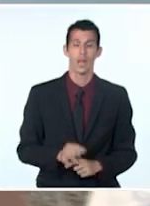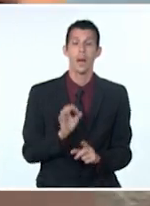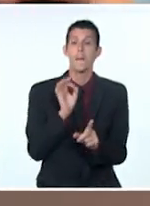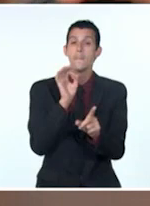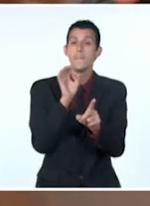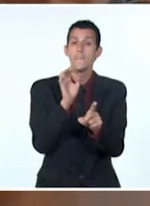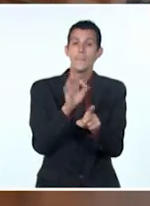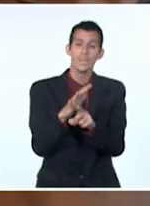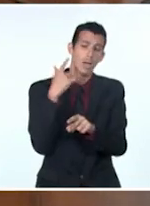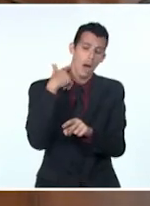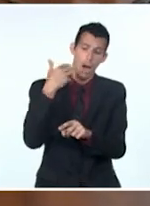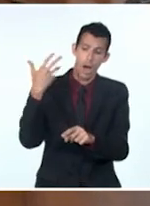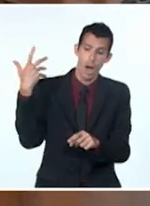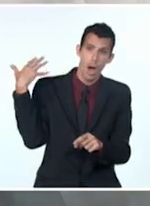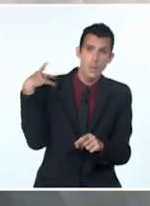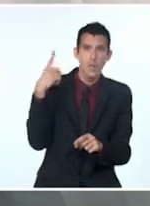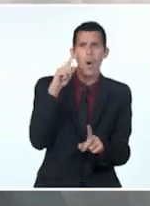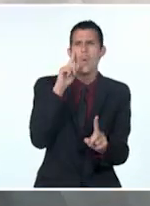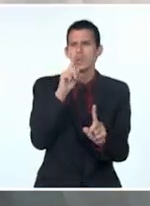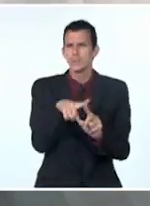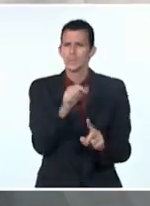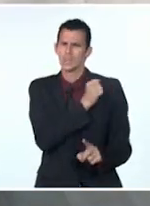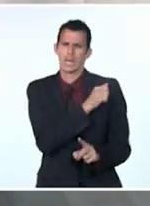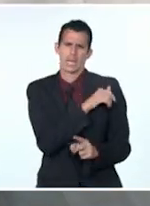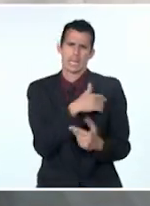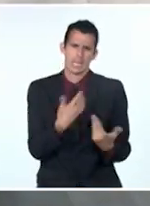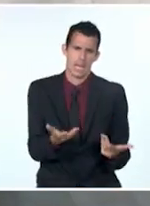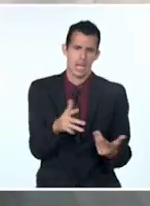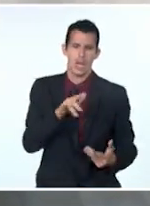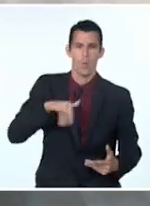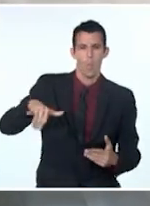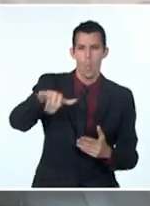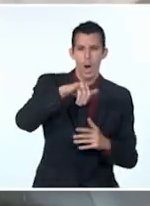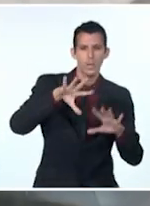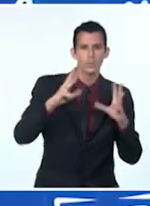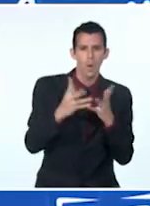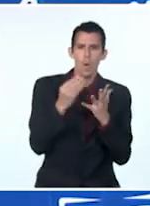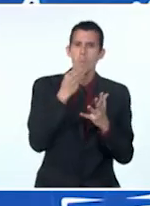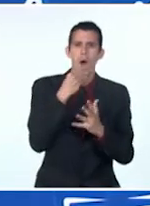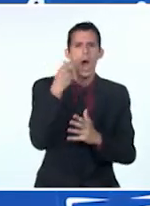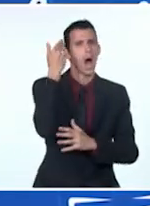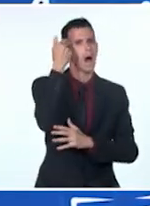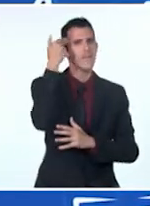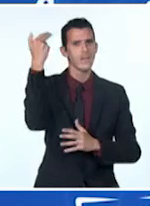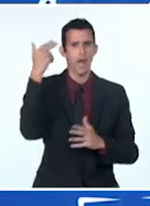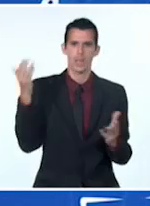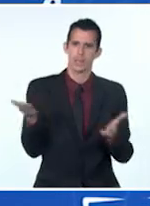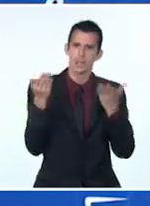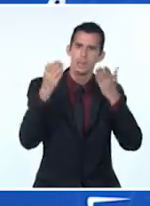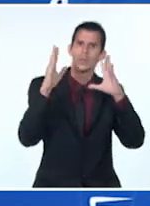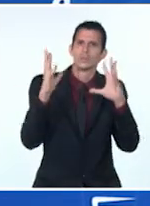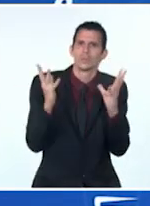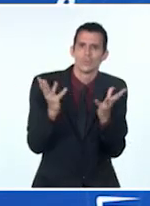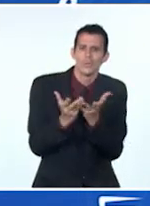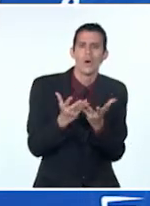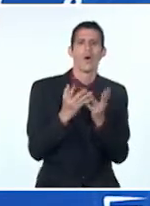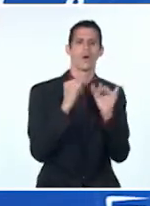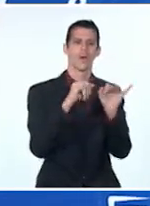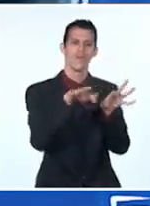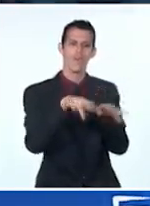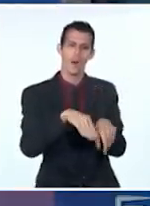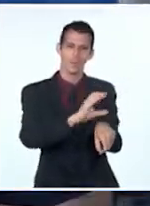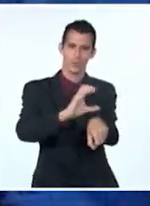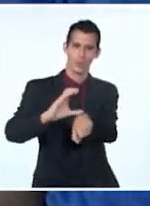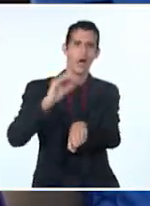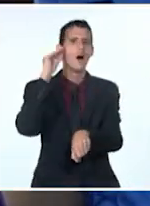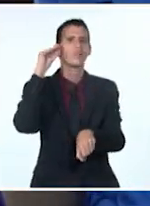más de 600 centros de la red de Joven Club de Computación y Electrónica que funcionan hoy en el país, todos interconectados a la red central